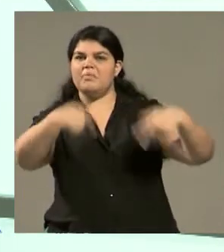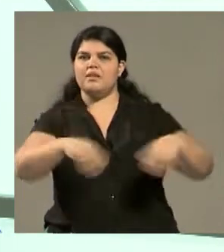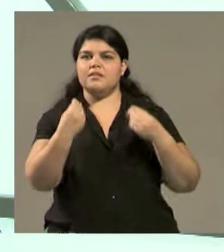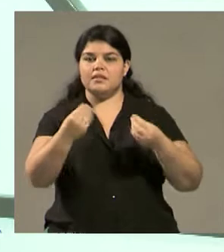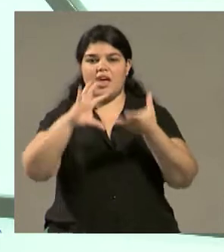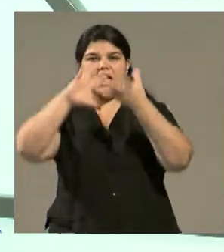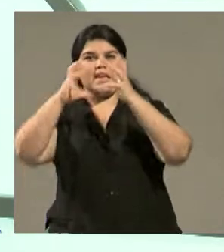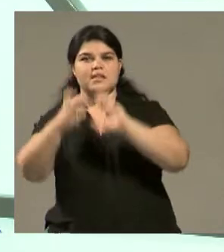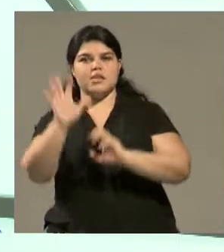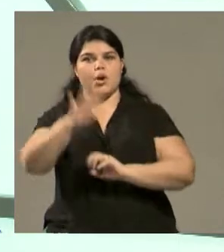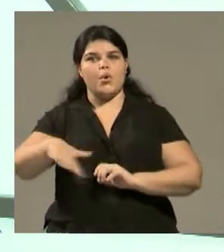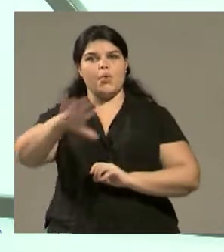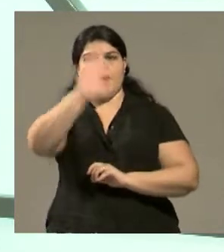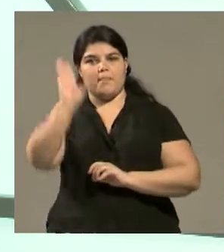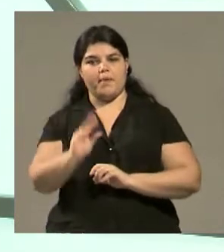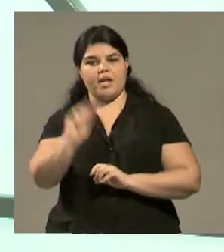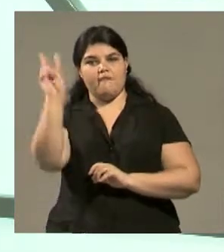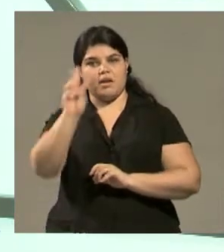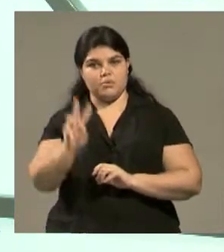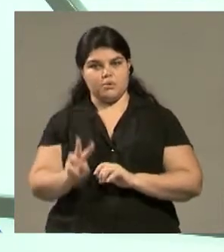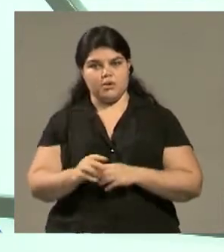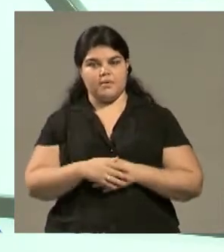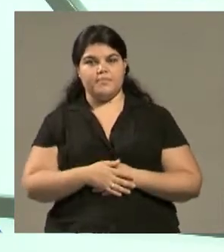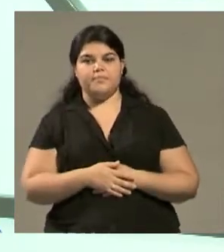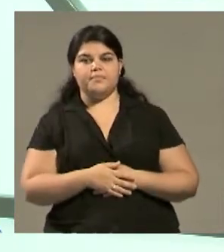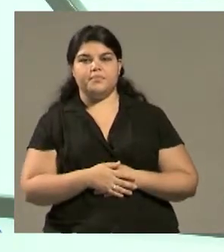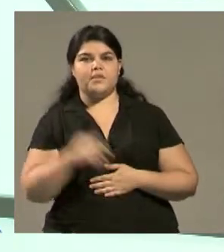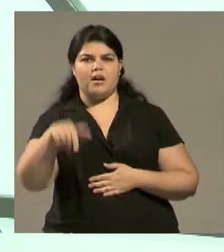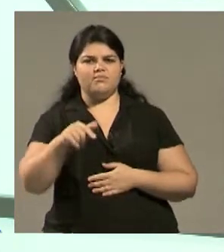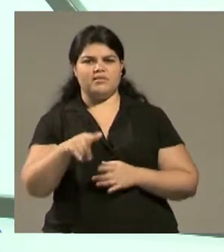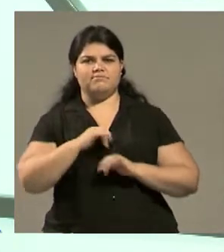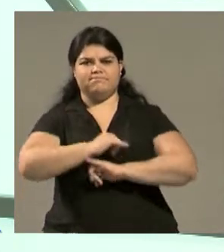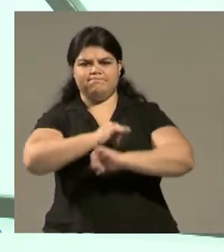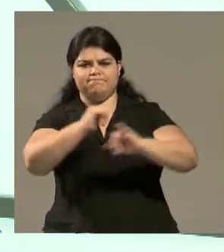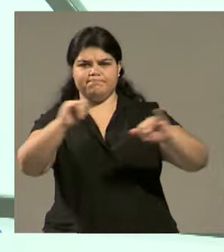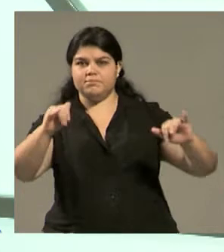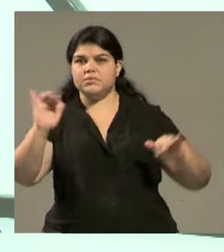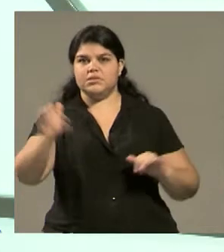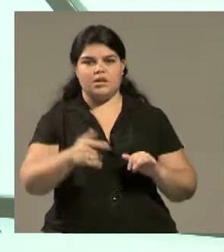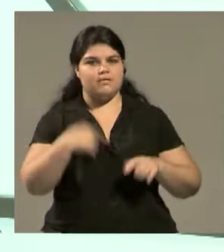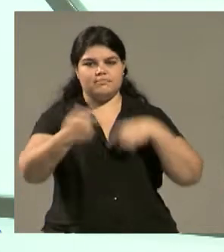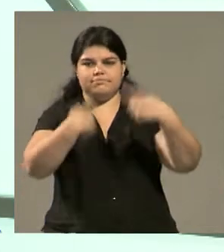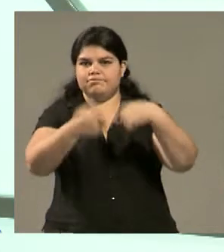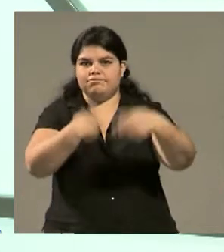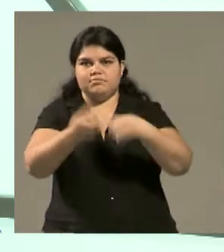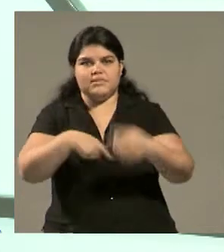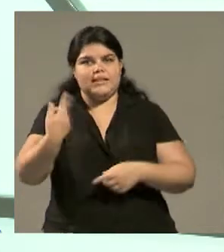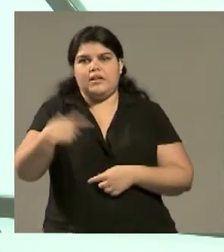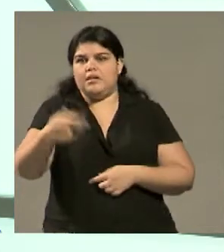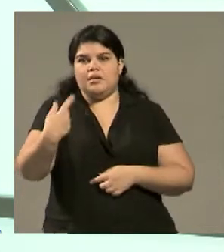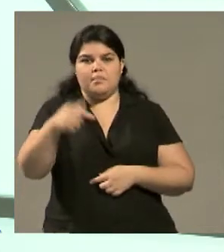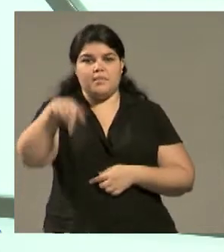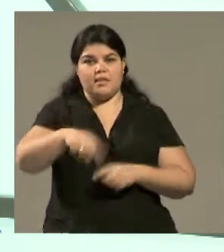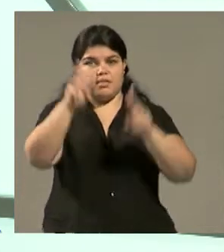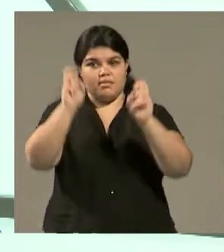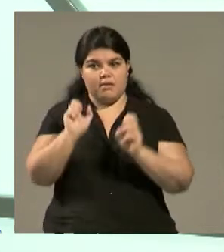está atravesando el país de Venezuela y justamente hay repercusiones minuto a minuto sobre esta situación.